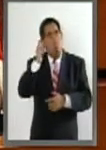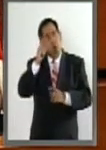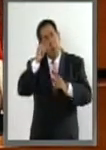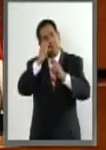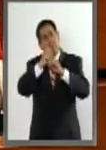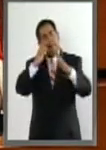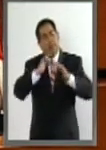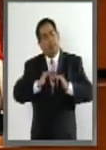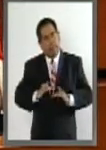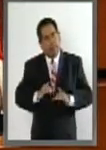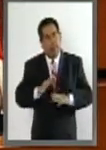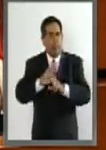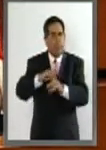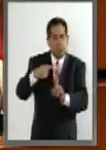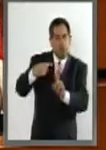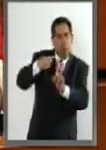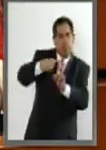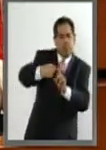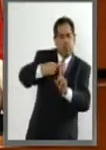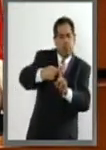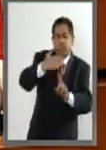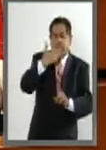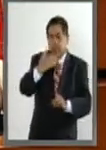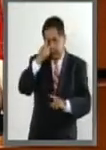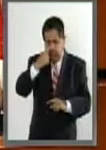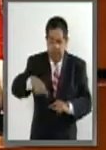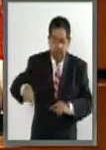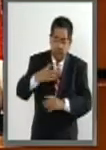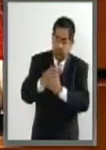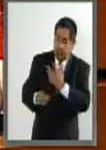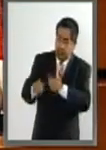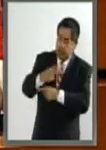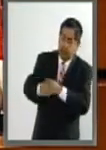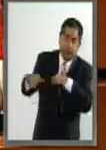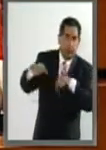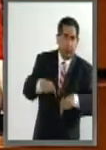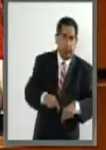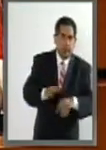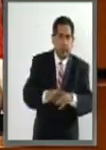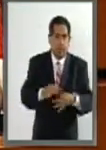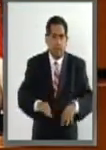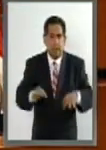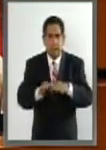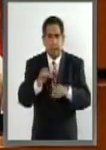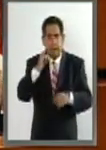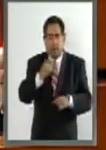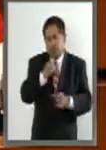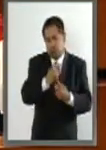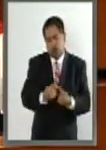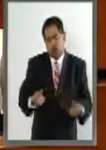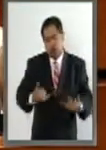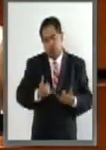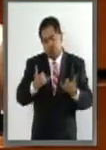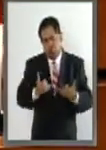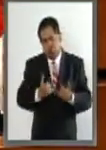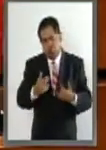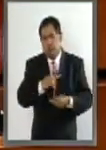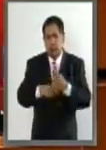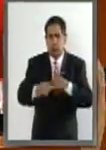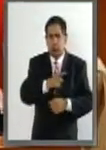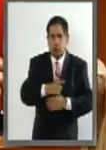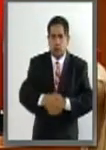poco más positivo para los migrantes, sobre todo esos menores no